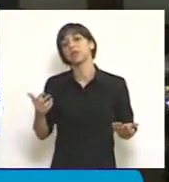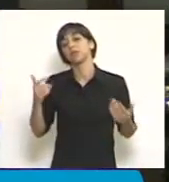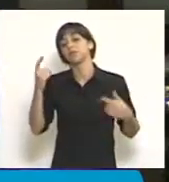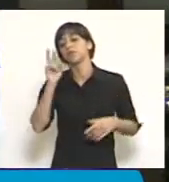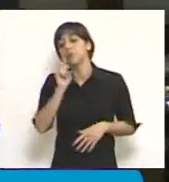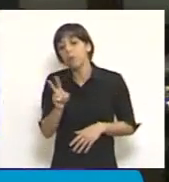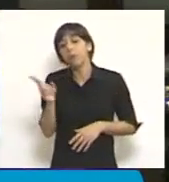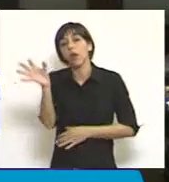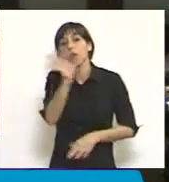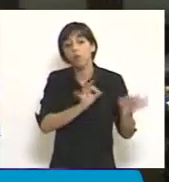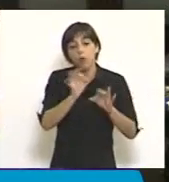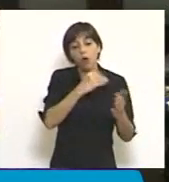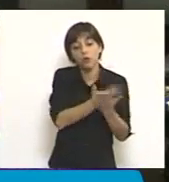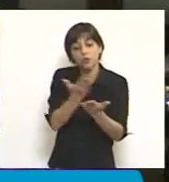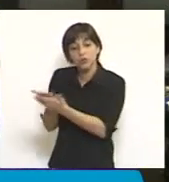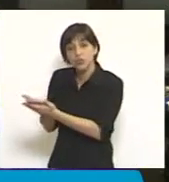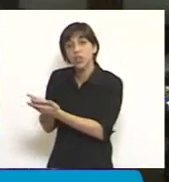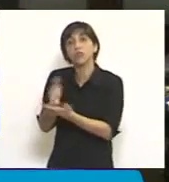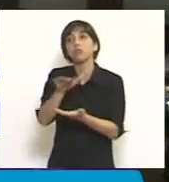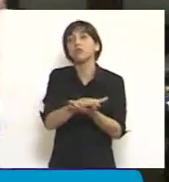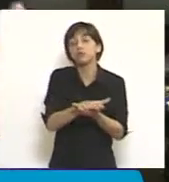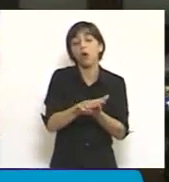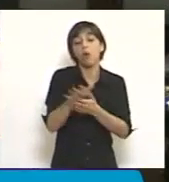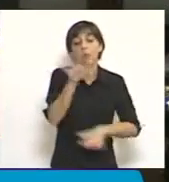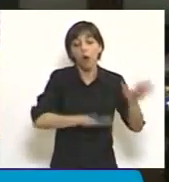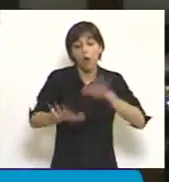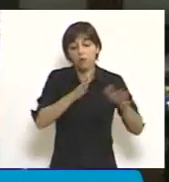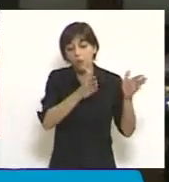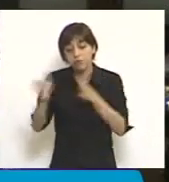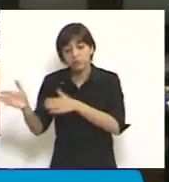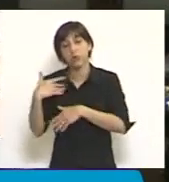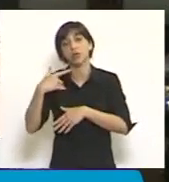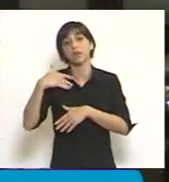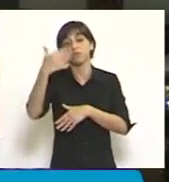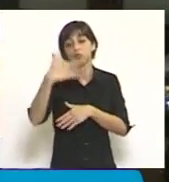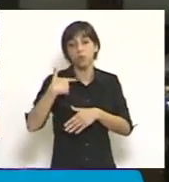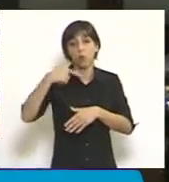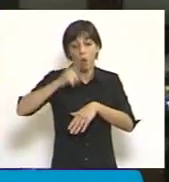disparate que no tiene razón de ser.